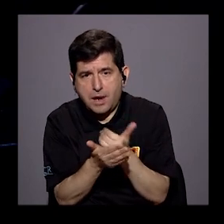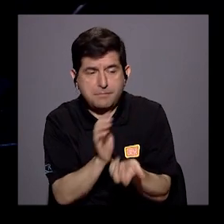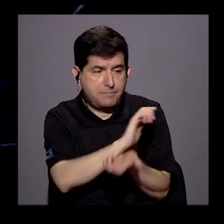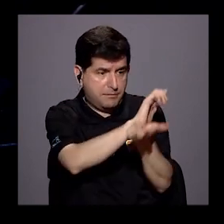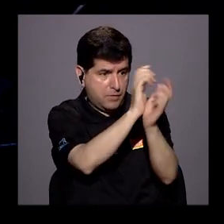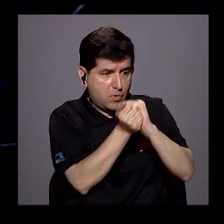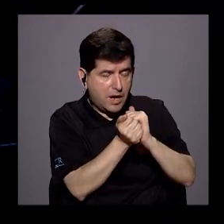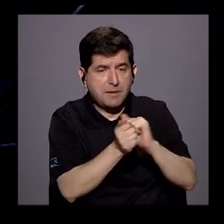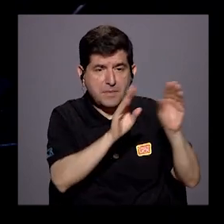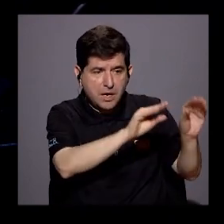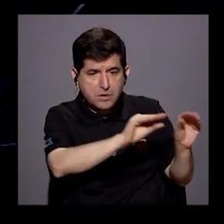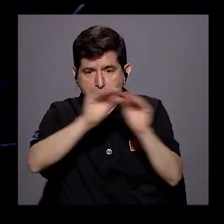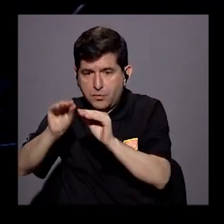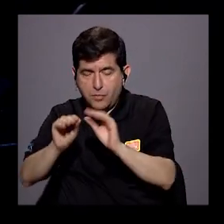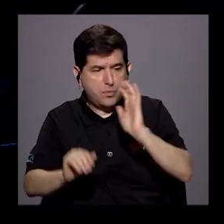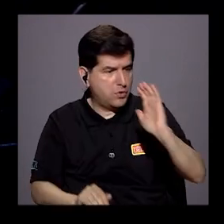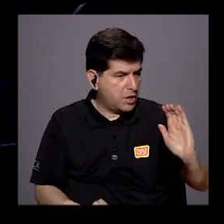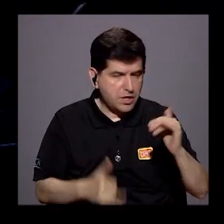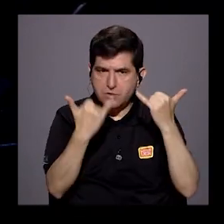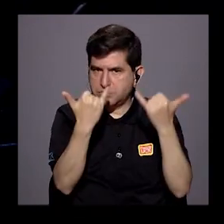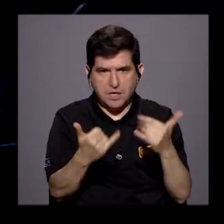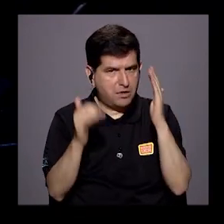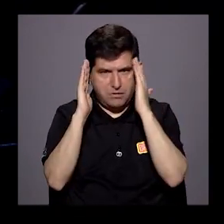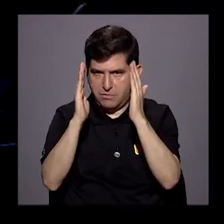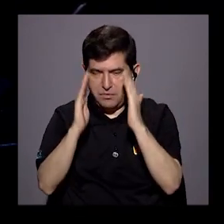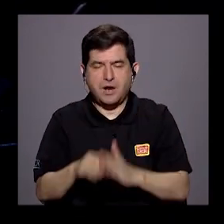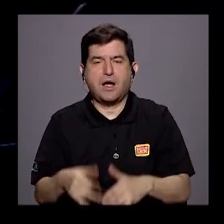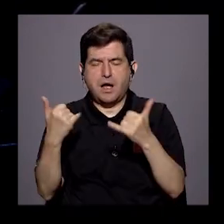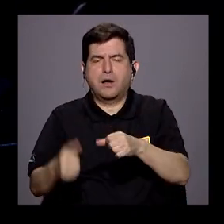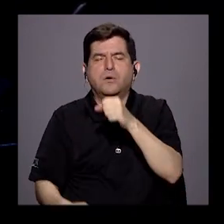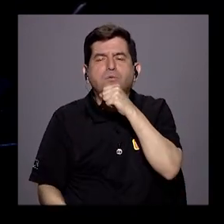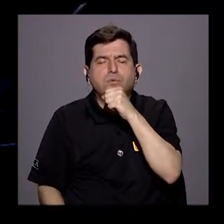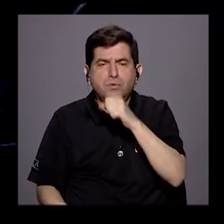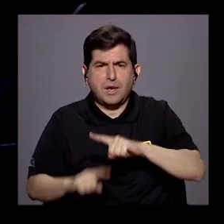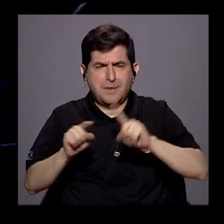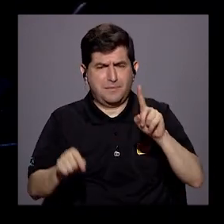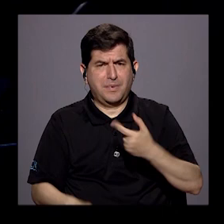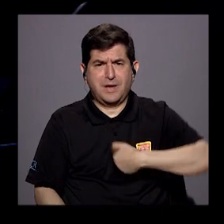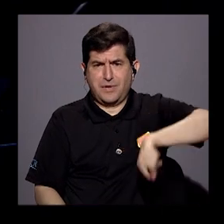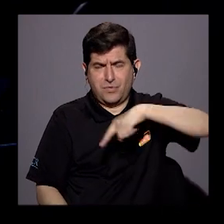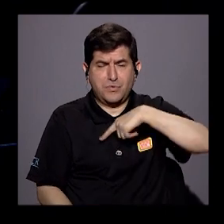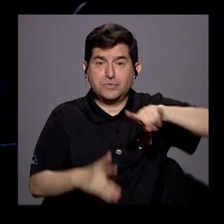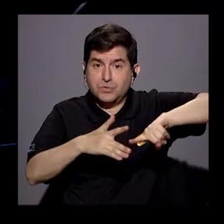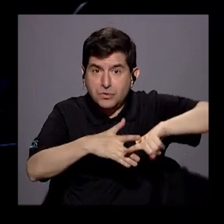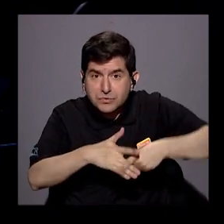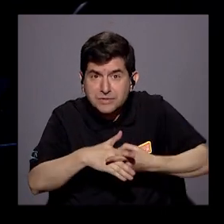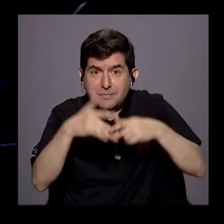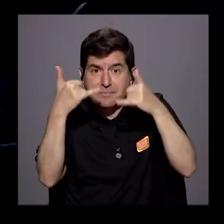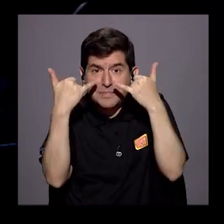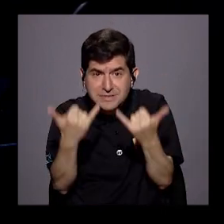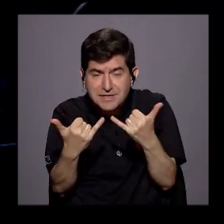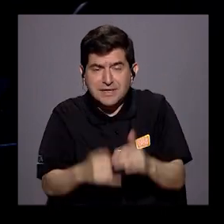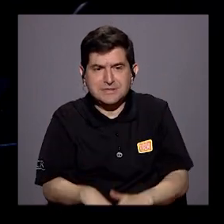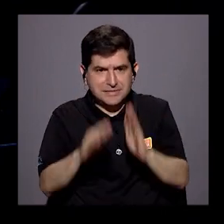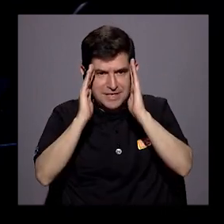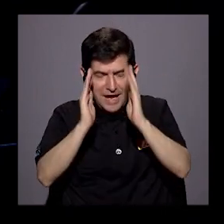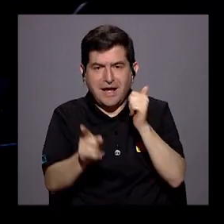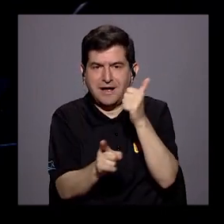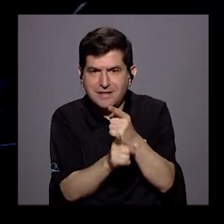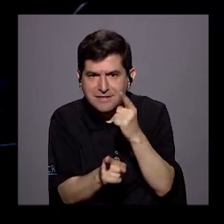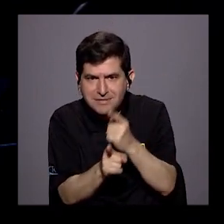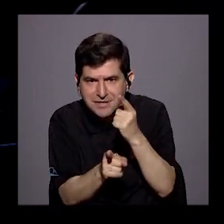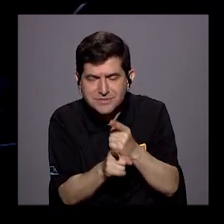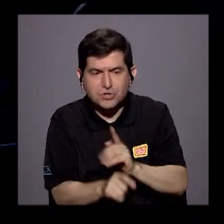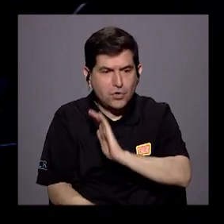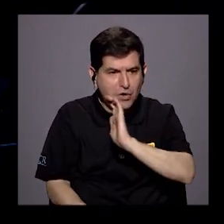porque los recursos de los niños a los viejos aunque no tanto porque tenemos que empezar a darle la atención adecuada